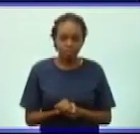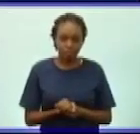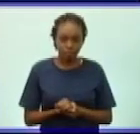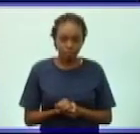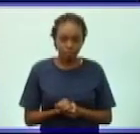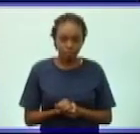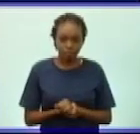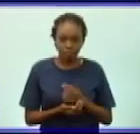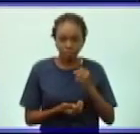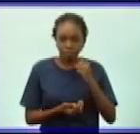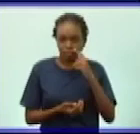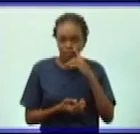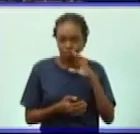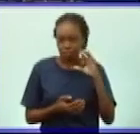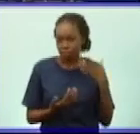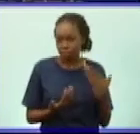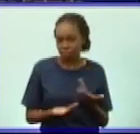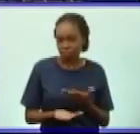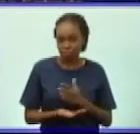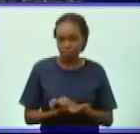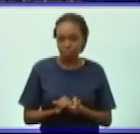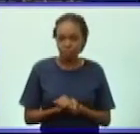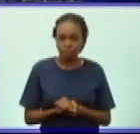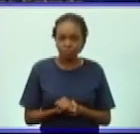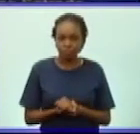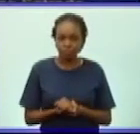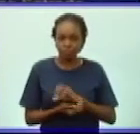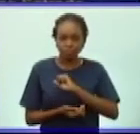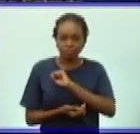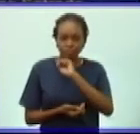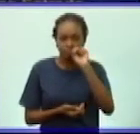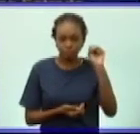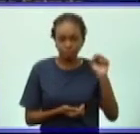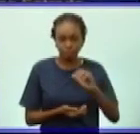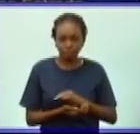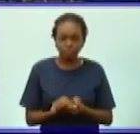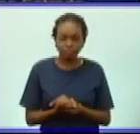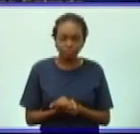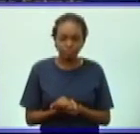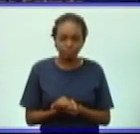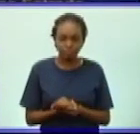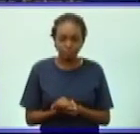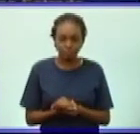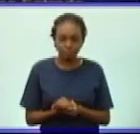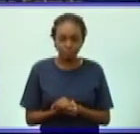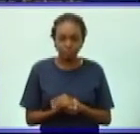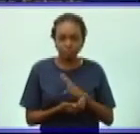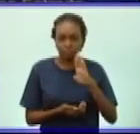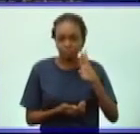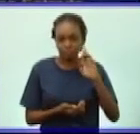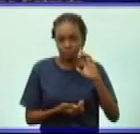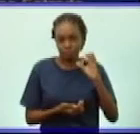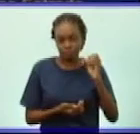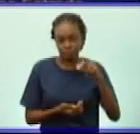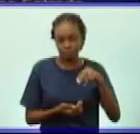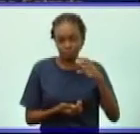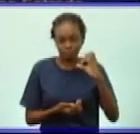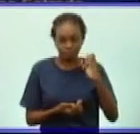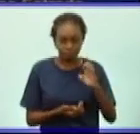Y por último, los ganadores que obtuvieron la medalla de